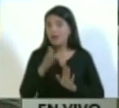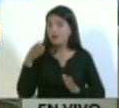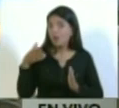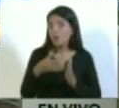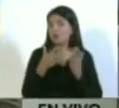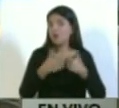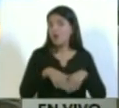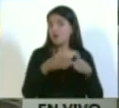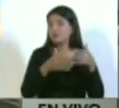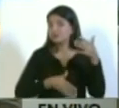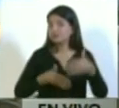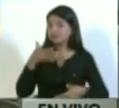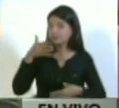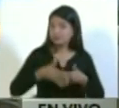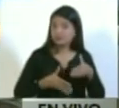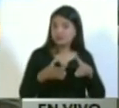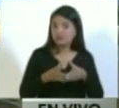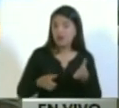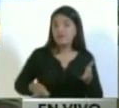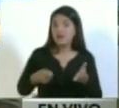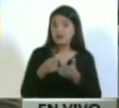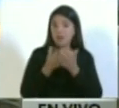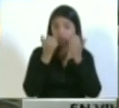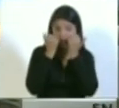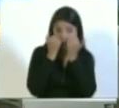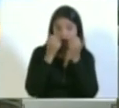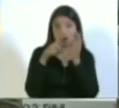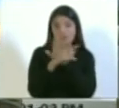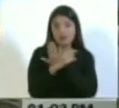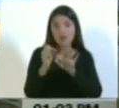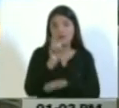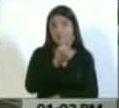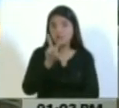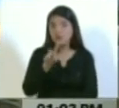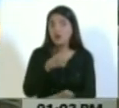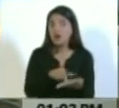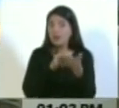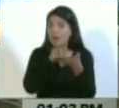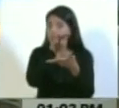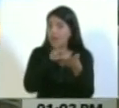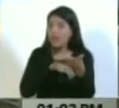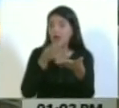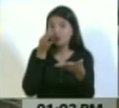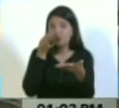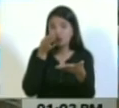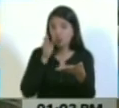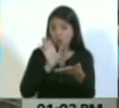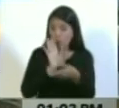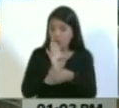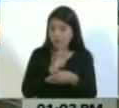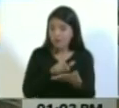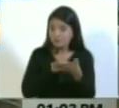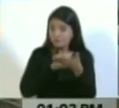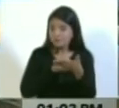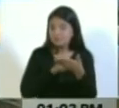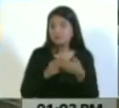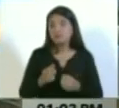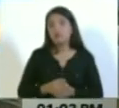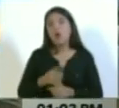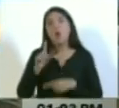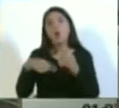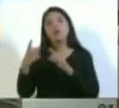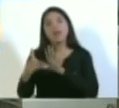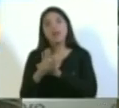Delincuencia Organizada y Financiamiento al Terrorismo, artículo 22, léalo con cuidado. Ley Orgánica de Aduana, artículo 6 y